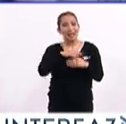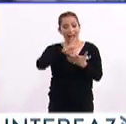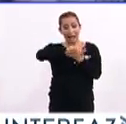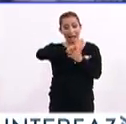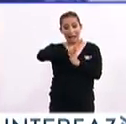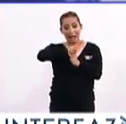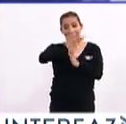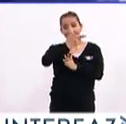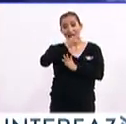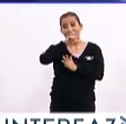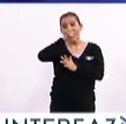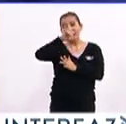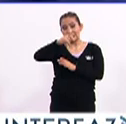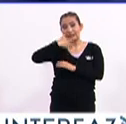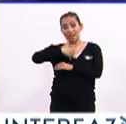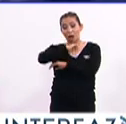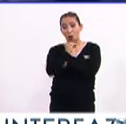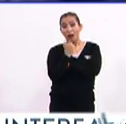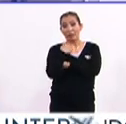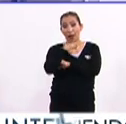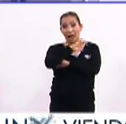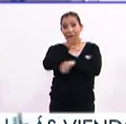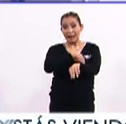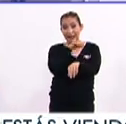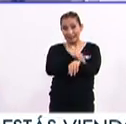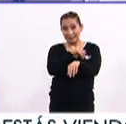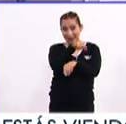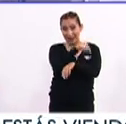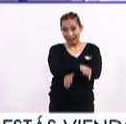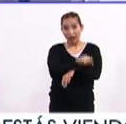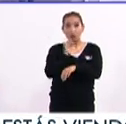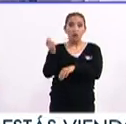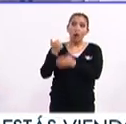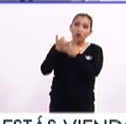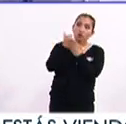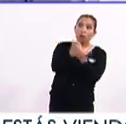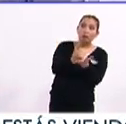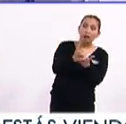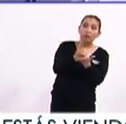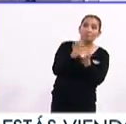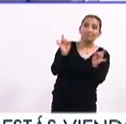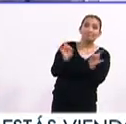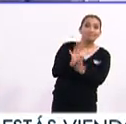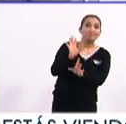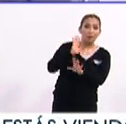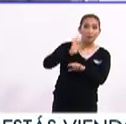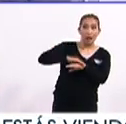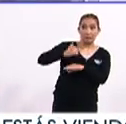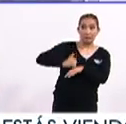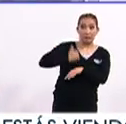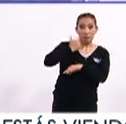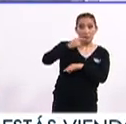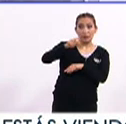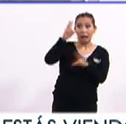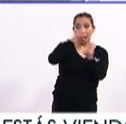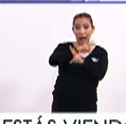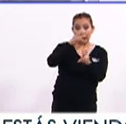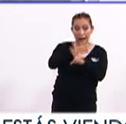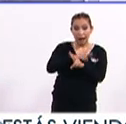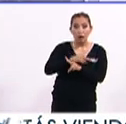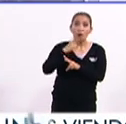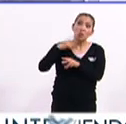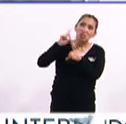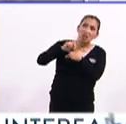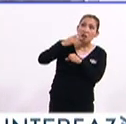cuenta con un sistema de almacenamiento, lo que nos va a permitir poder tener un mayor aprovechamiento del viento